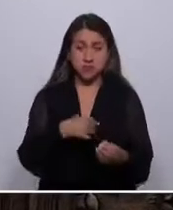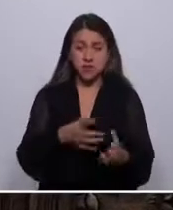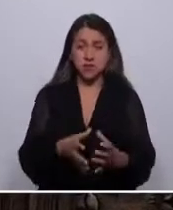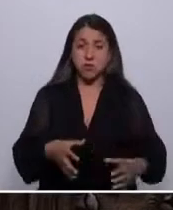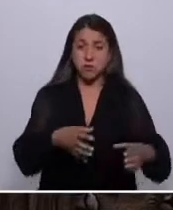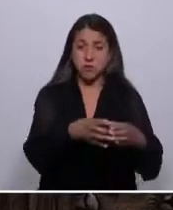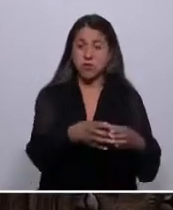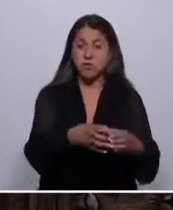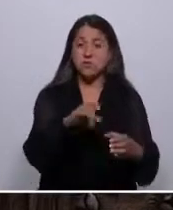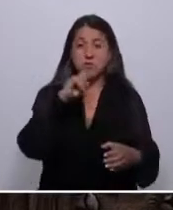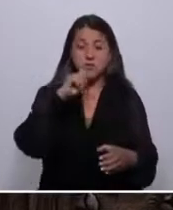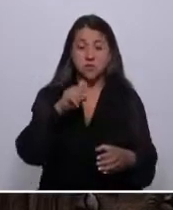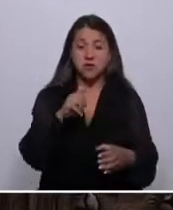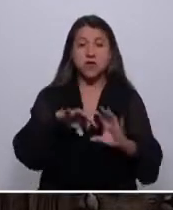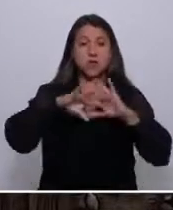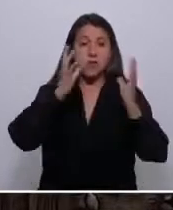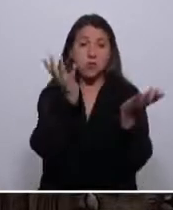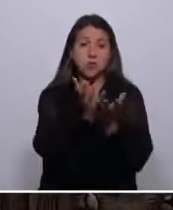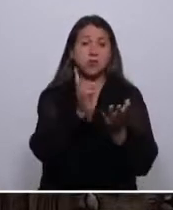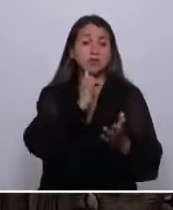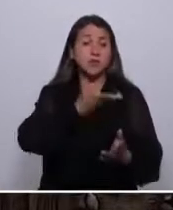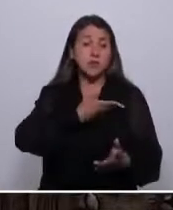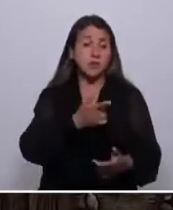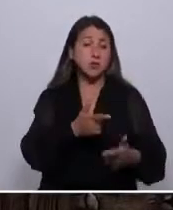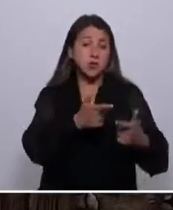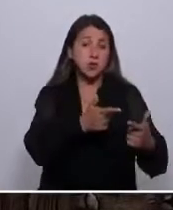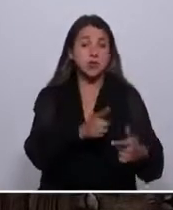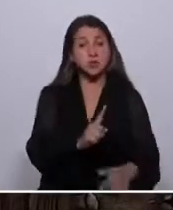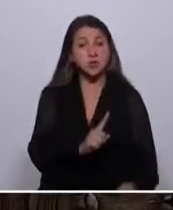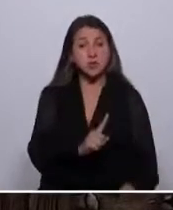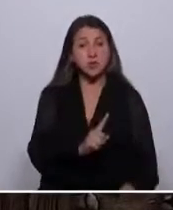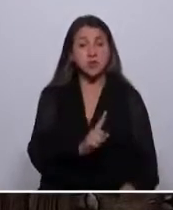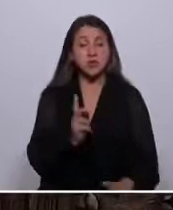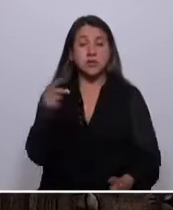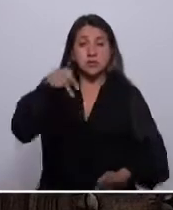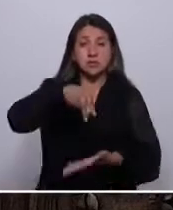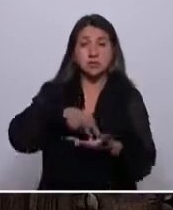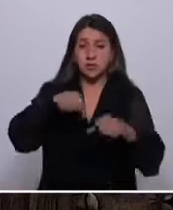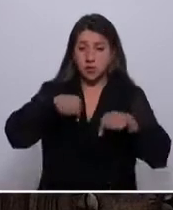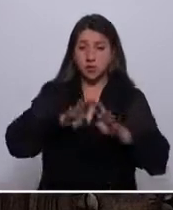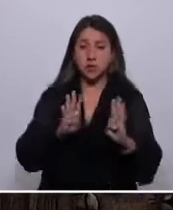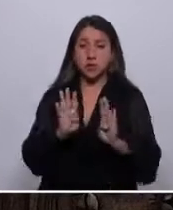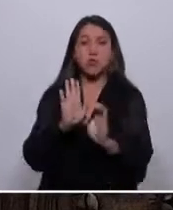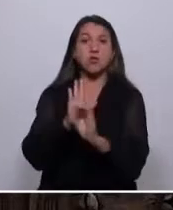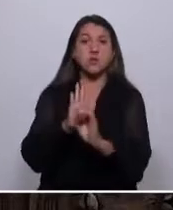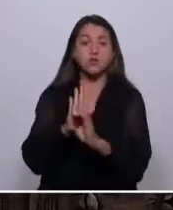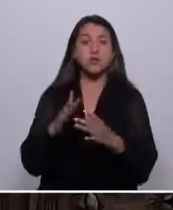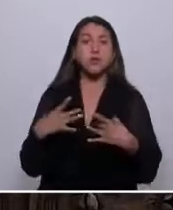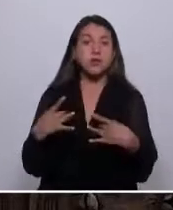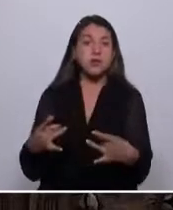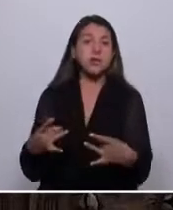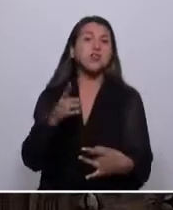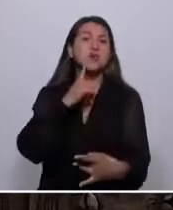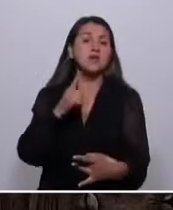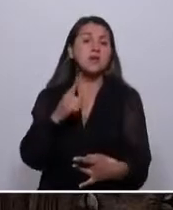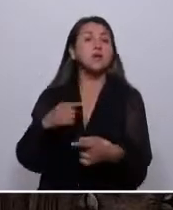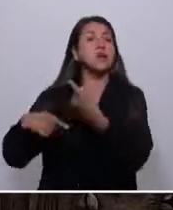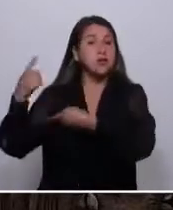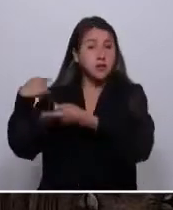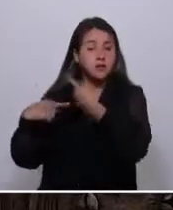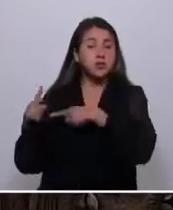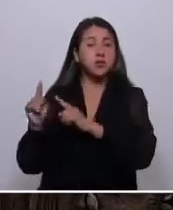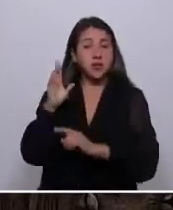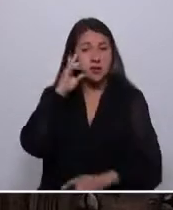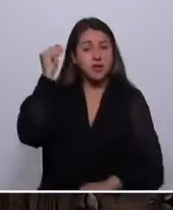significa venir del mundo de los privilegios. Quienes llegamos hasta esta convención fuimos elegidos por nuestras historias, ideas